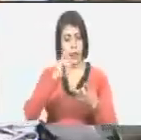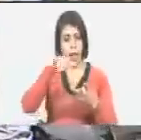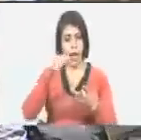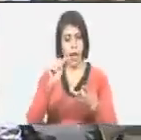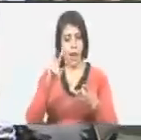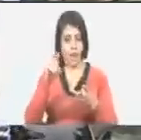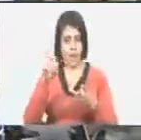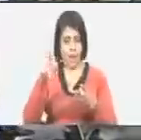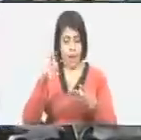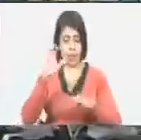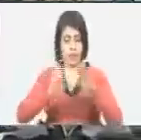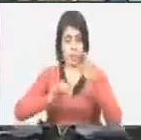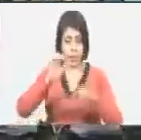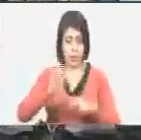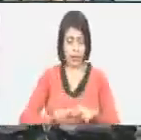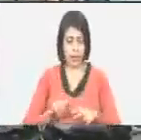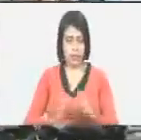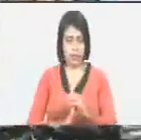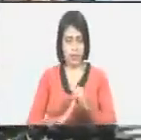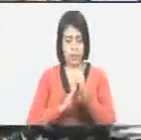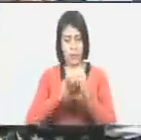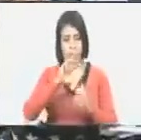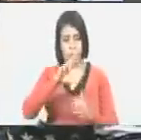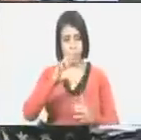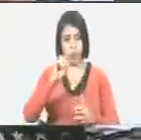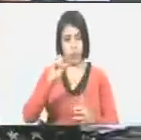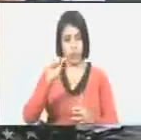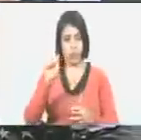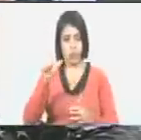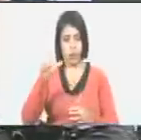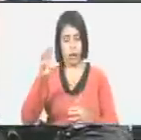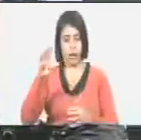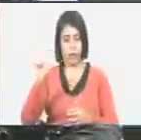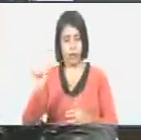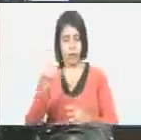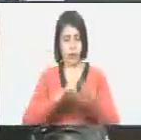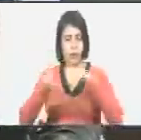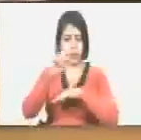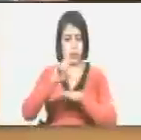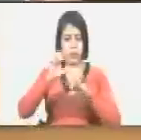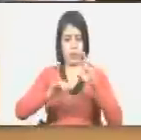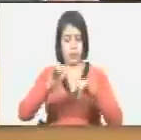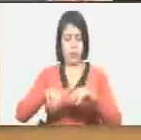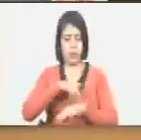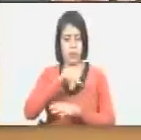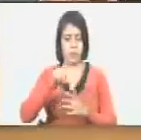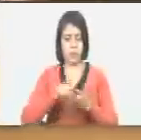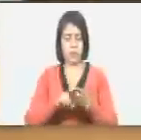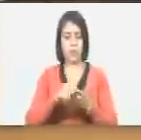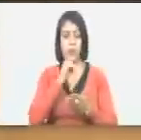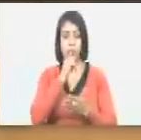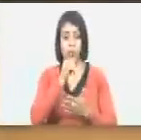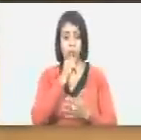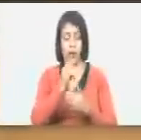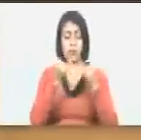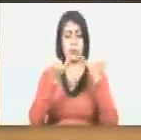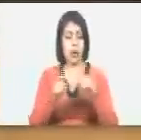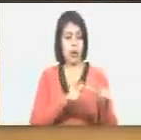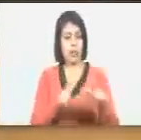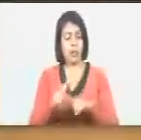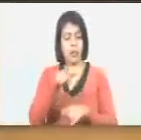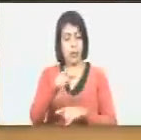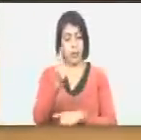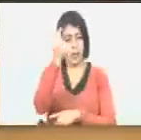Javier Bertucci, secretaria la licenciada Rosalba Gil, secretaria de la Asamblea Nacional. Quedan informadas e informados,